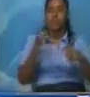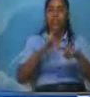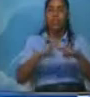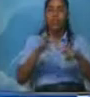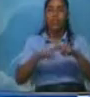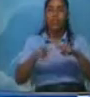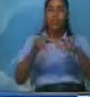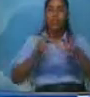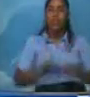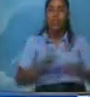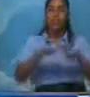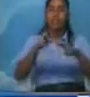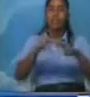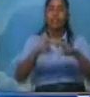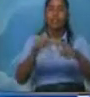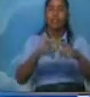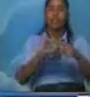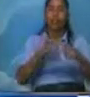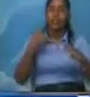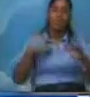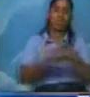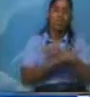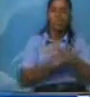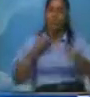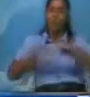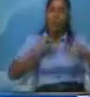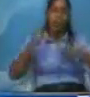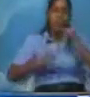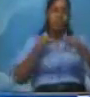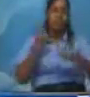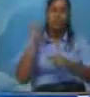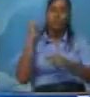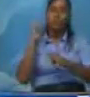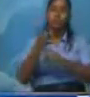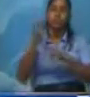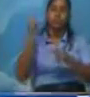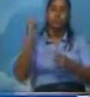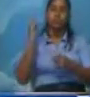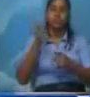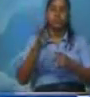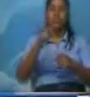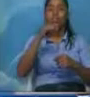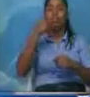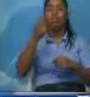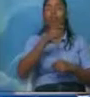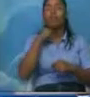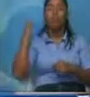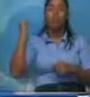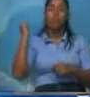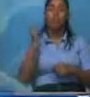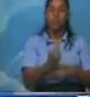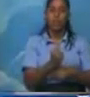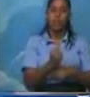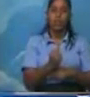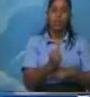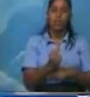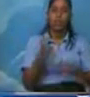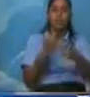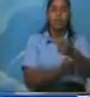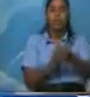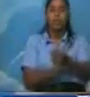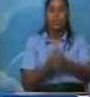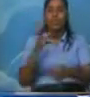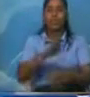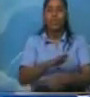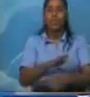vecina y vino y lo insultó y salió corriendo y y le pegaron un tiro y lo mataron hermano y estaban